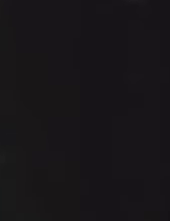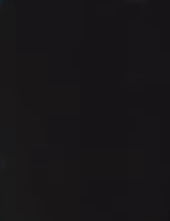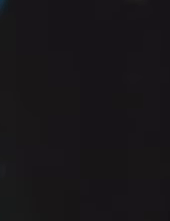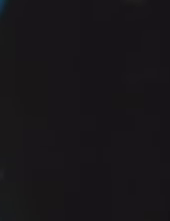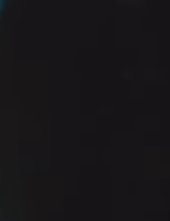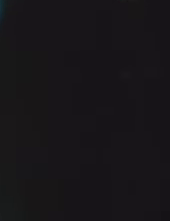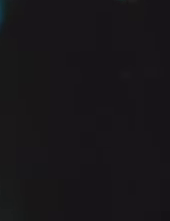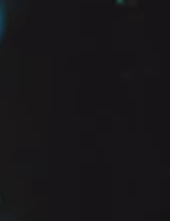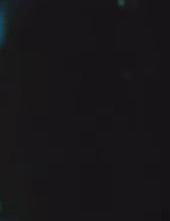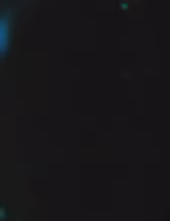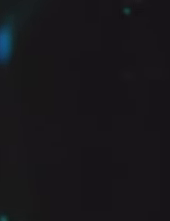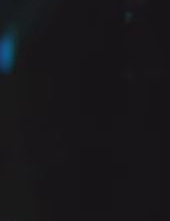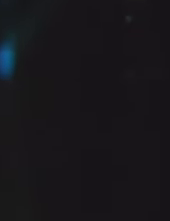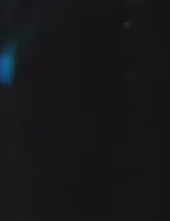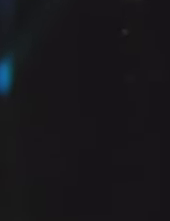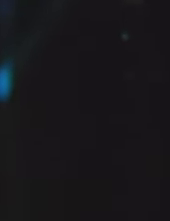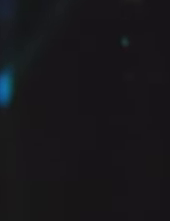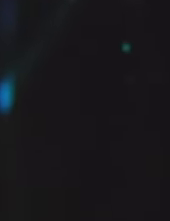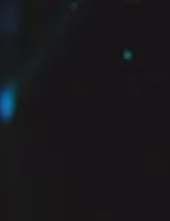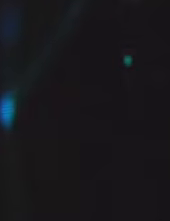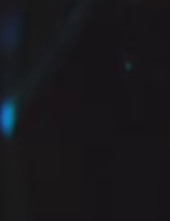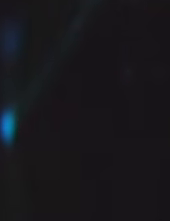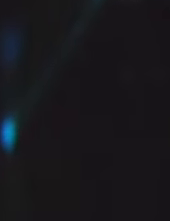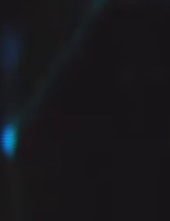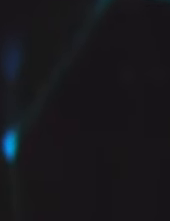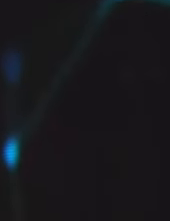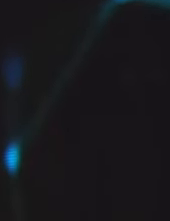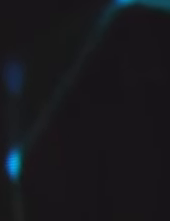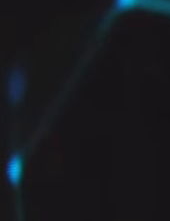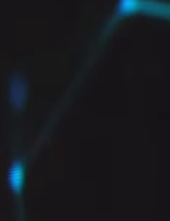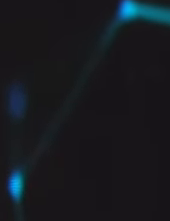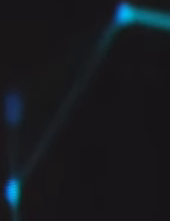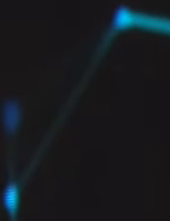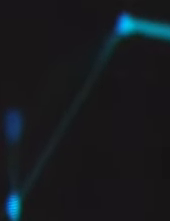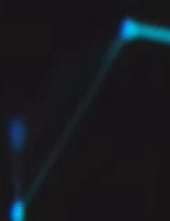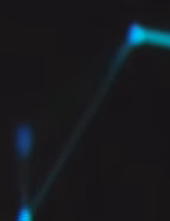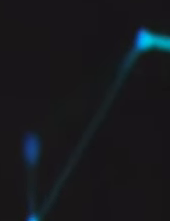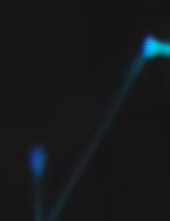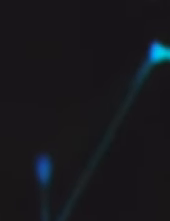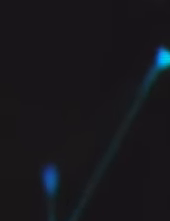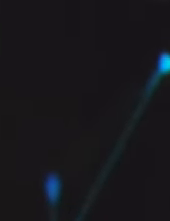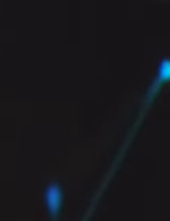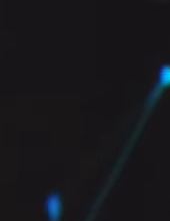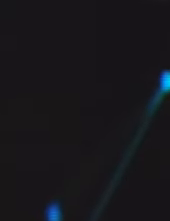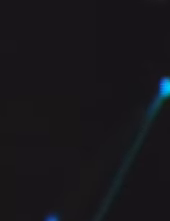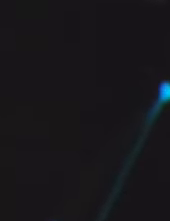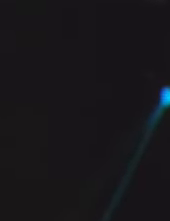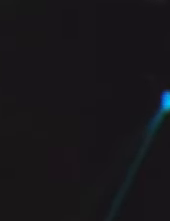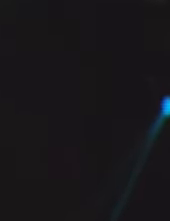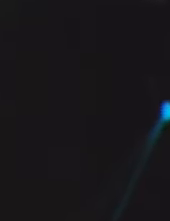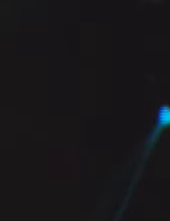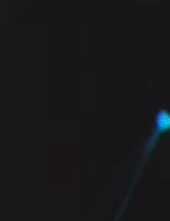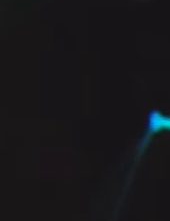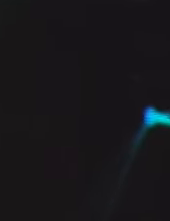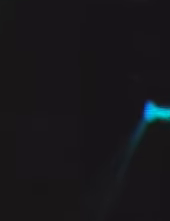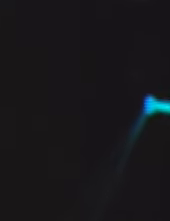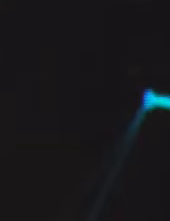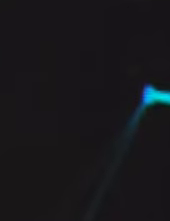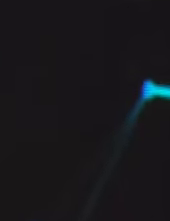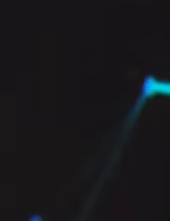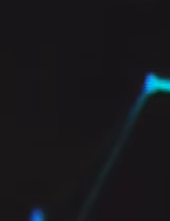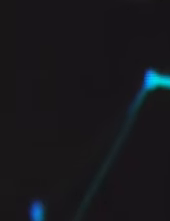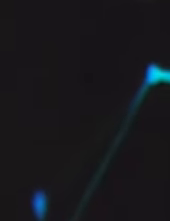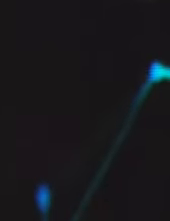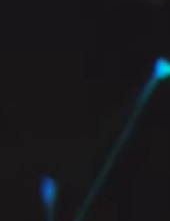filósofo y nos dijo ahí que le gustaban las introducciones cortas Así que la vamos a hacer directa discute mucho sobre las repercusiones de la